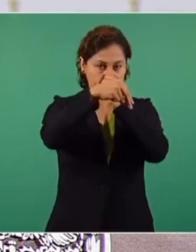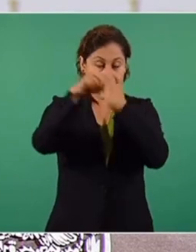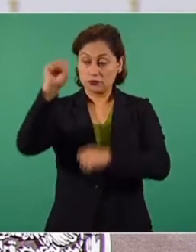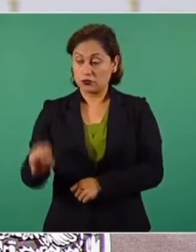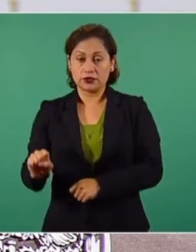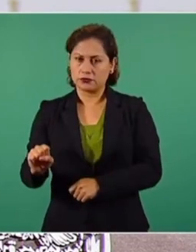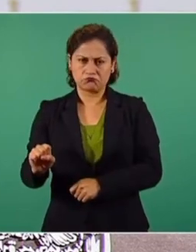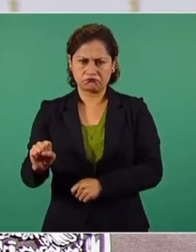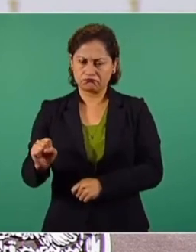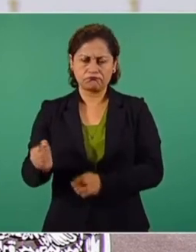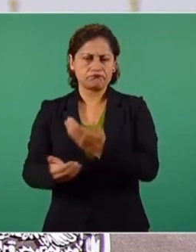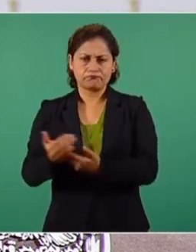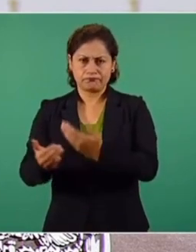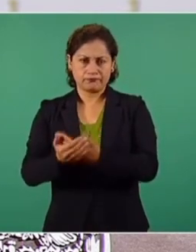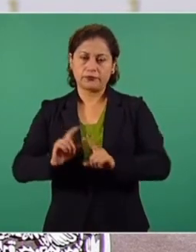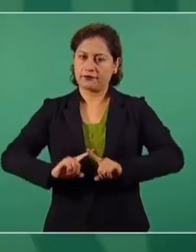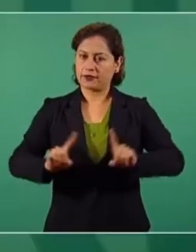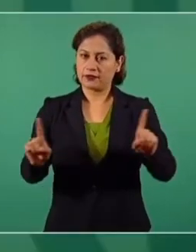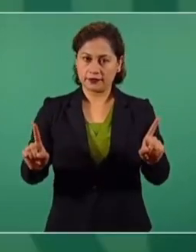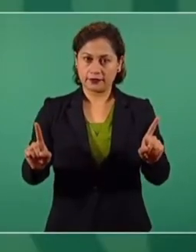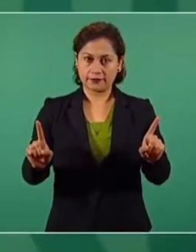sureste. No es lo mismo